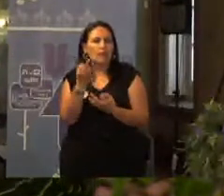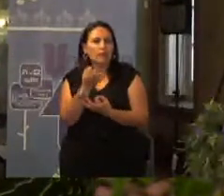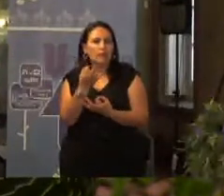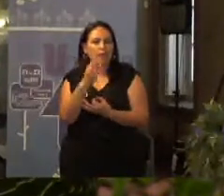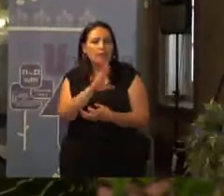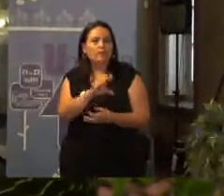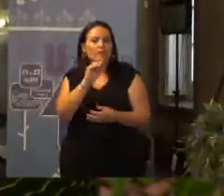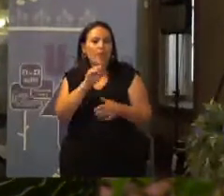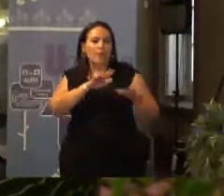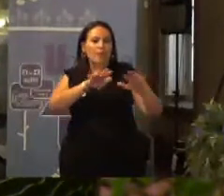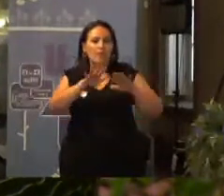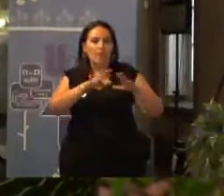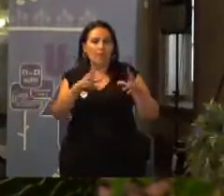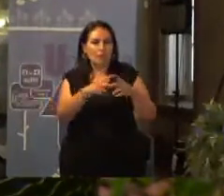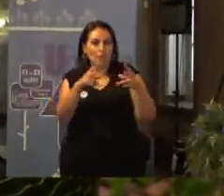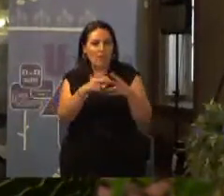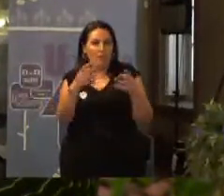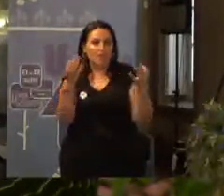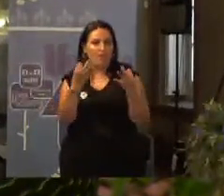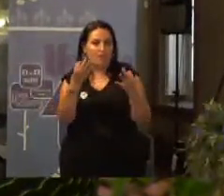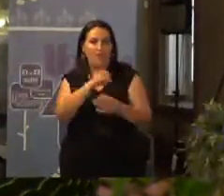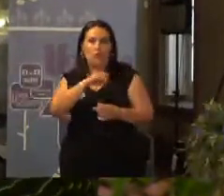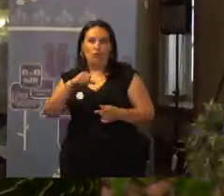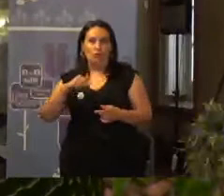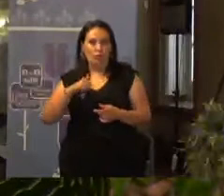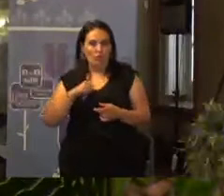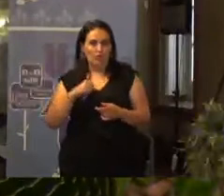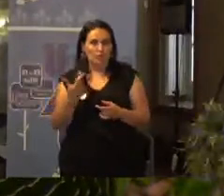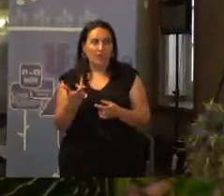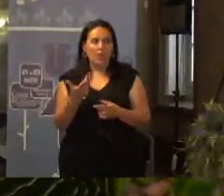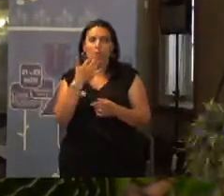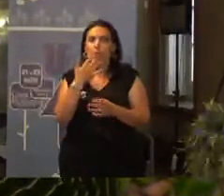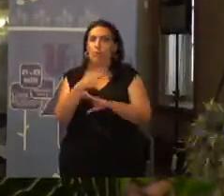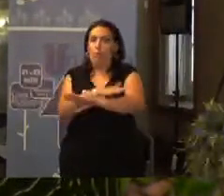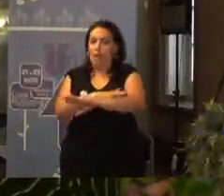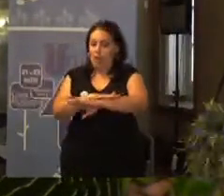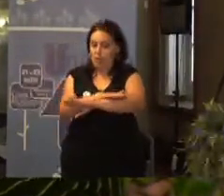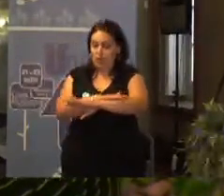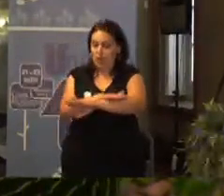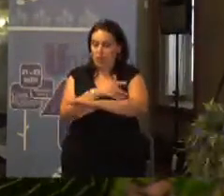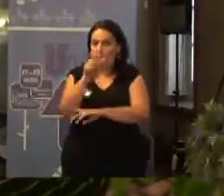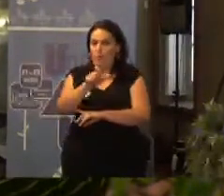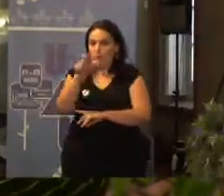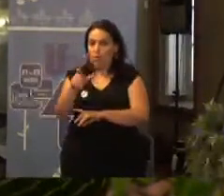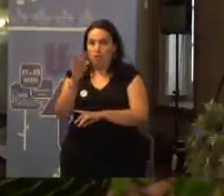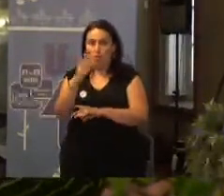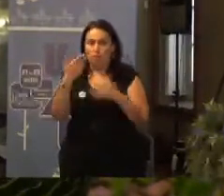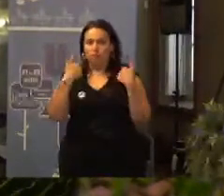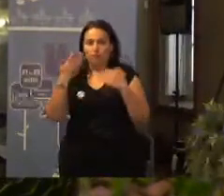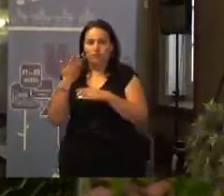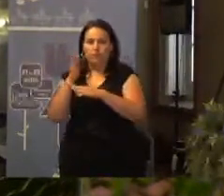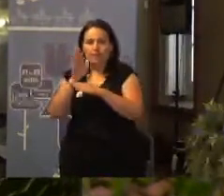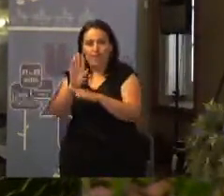seguir sendo autónomas, e aínda que queiras gobernar no nome desas persoas ou representar os